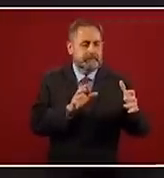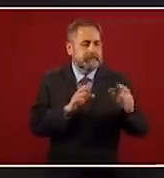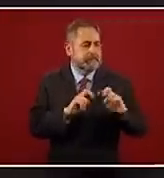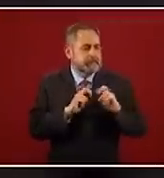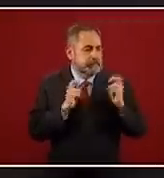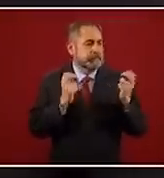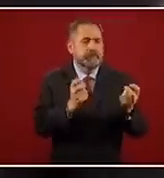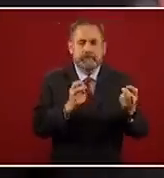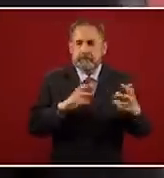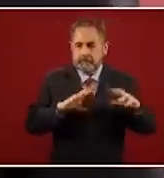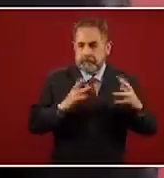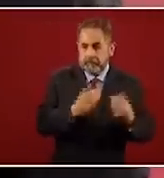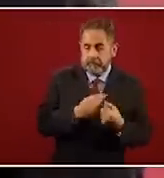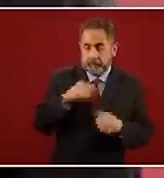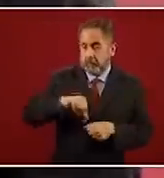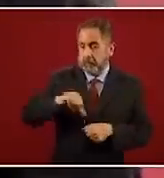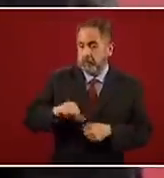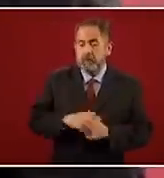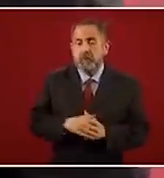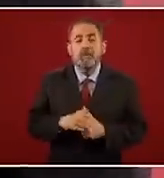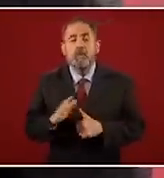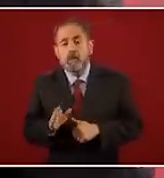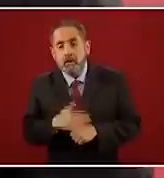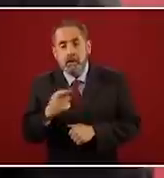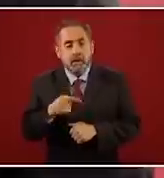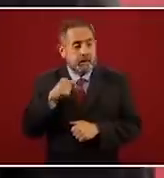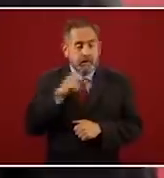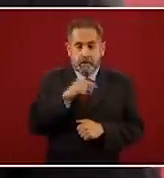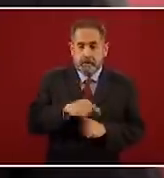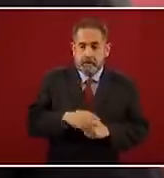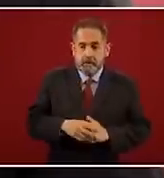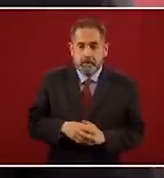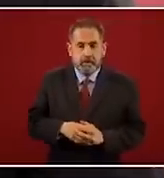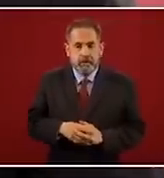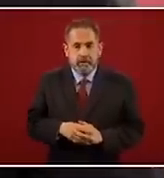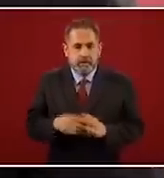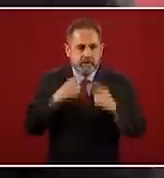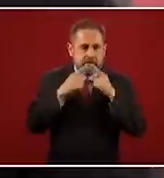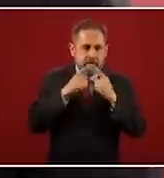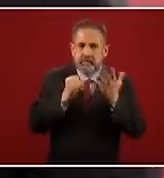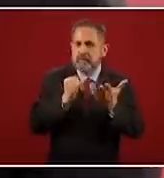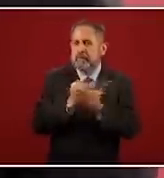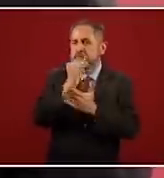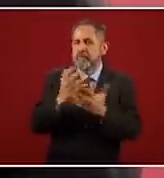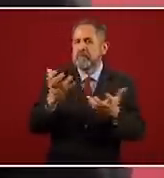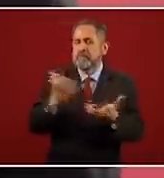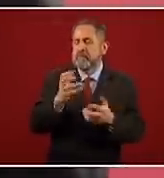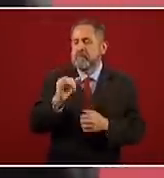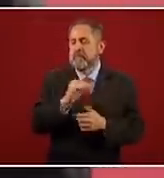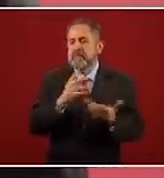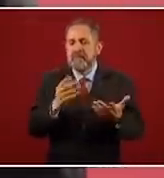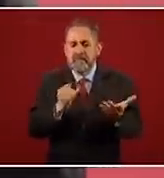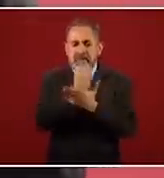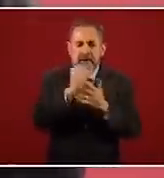porque se va a decidir la creación de